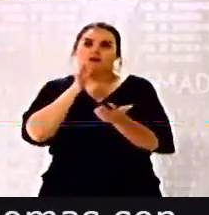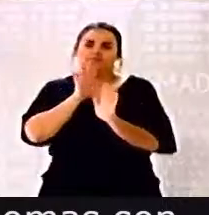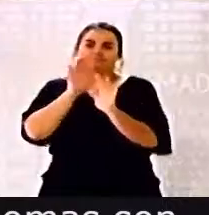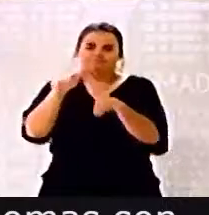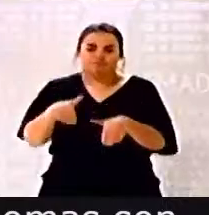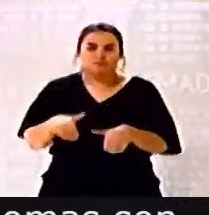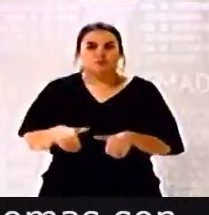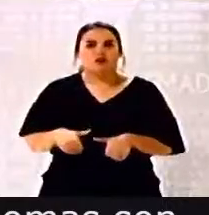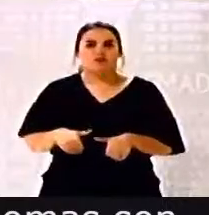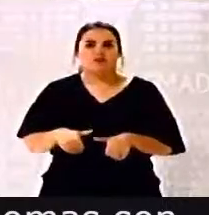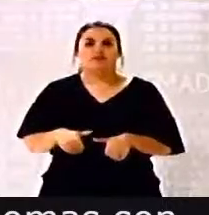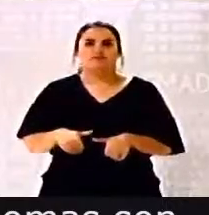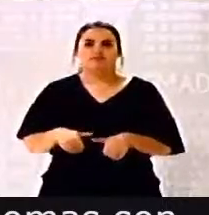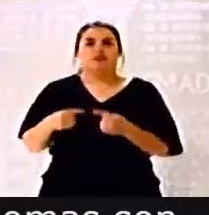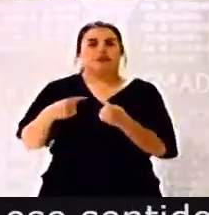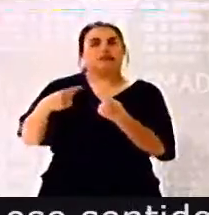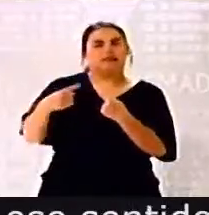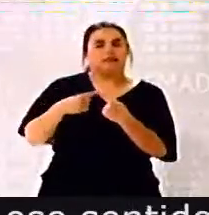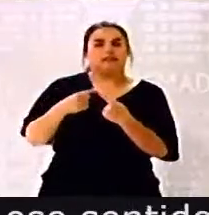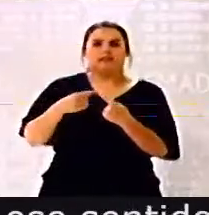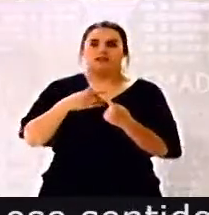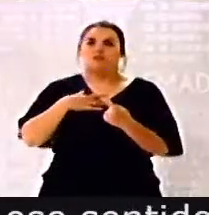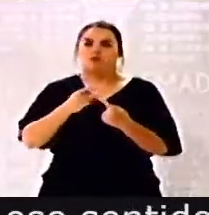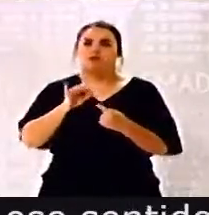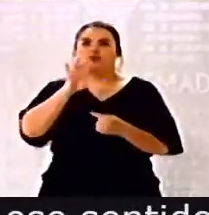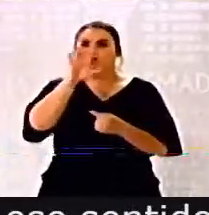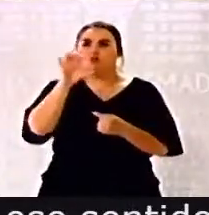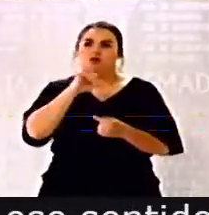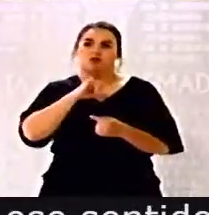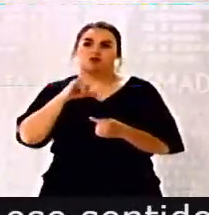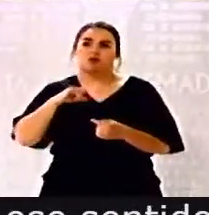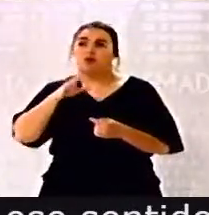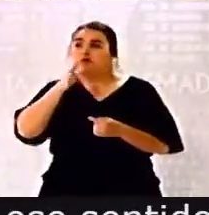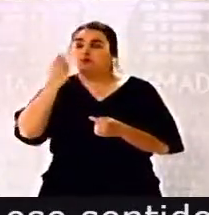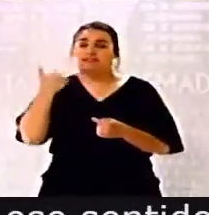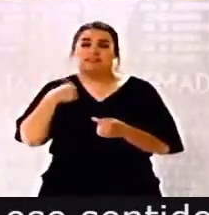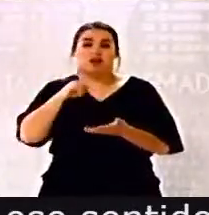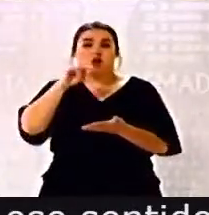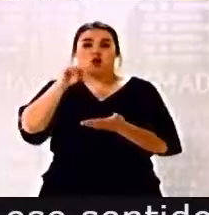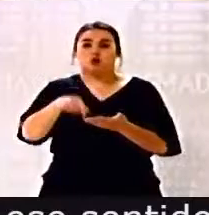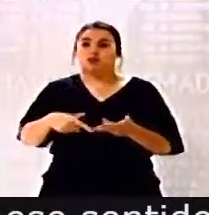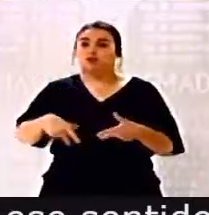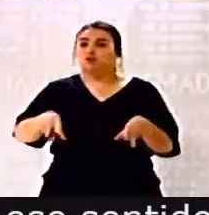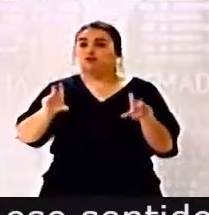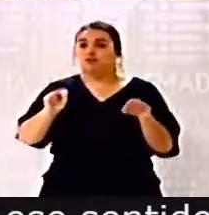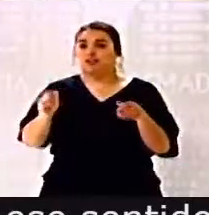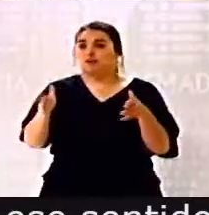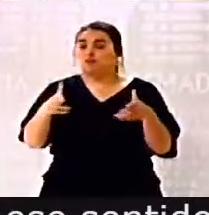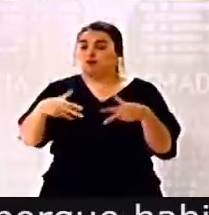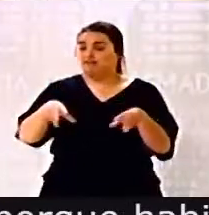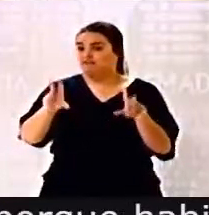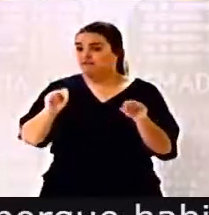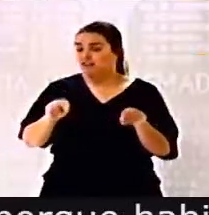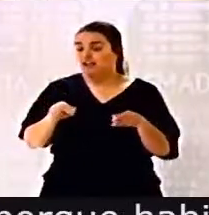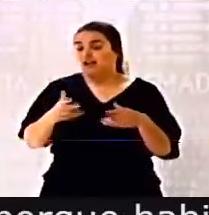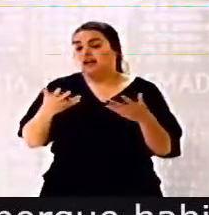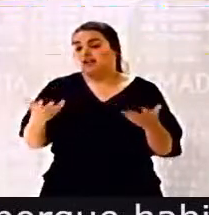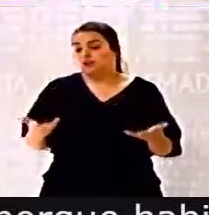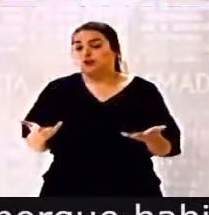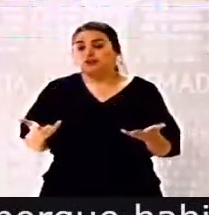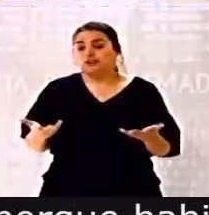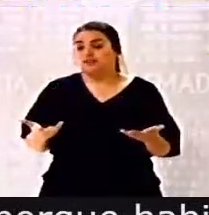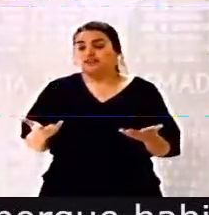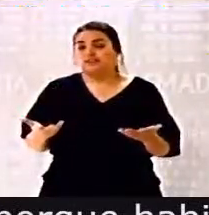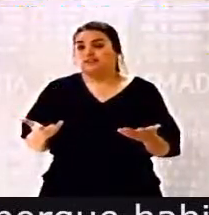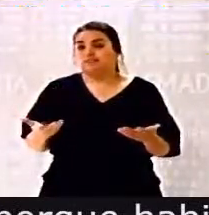en ese sentido podían desplazarse entre comunidades autónomas porque habían finalizado su época de trabajo y por lo tanto, nada que